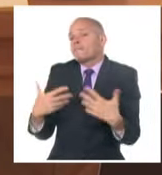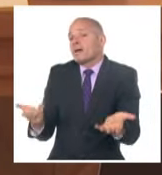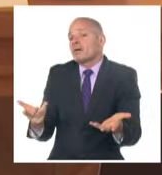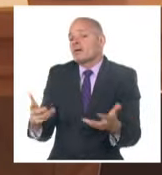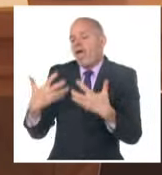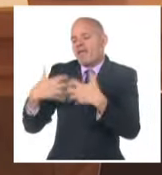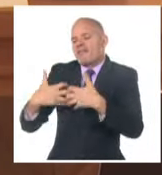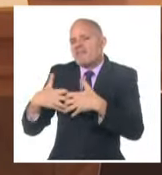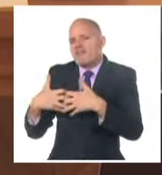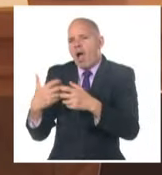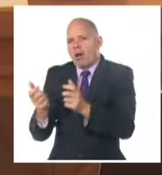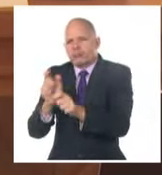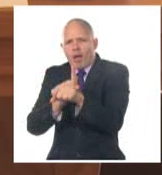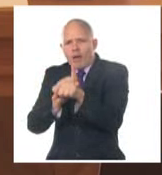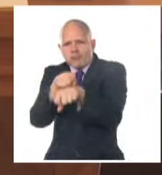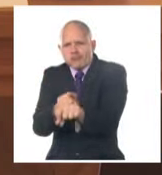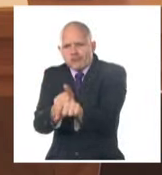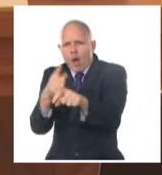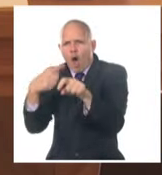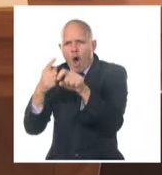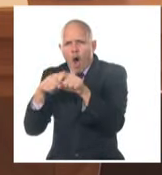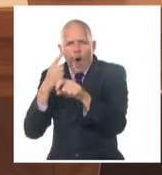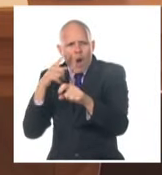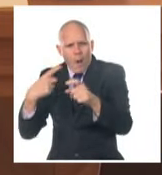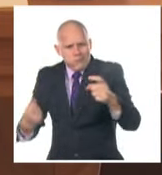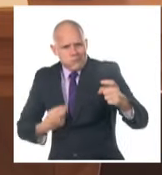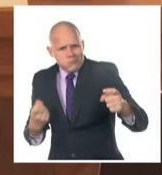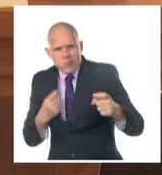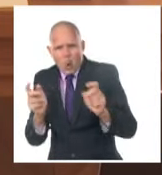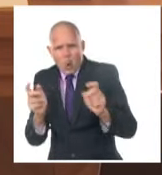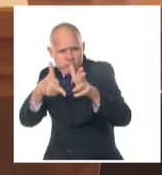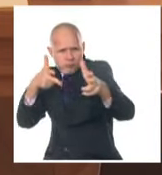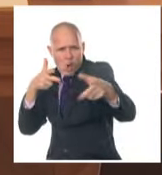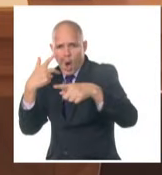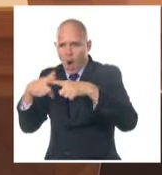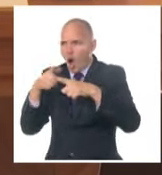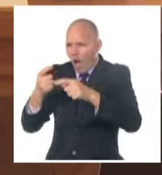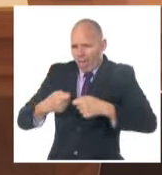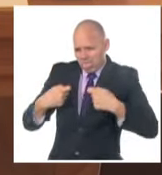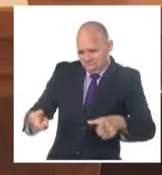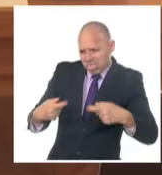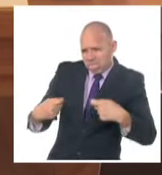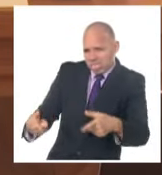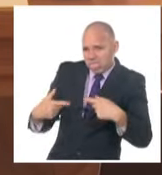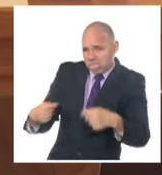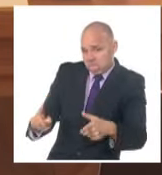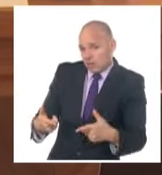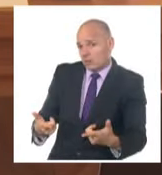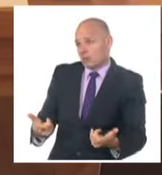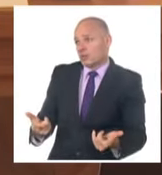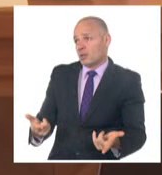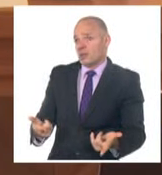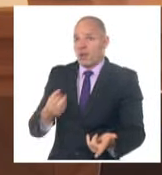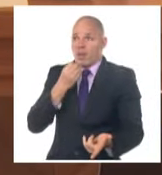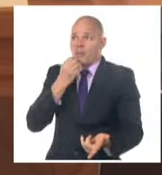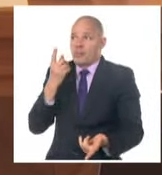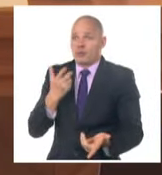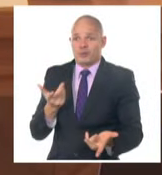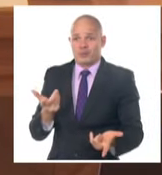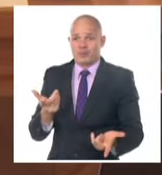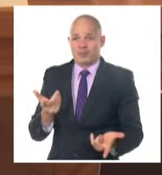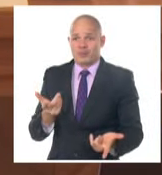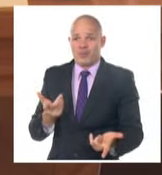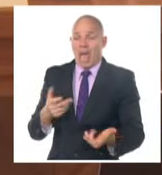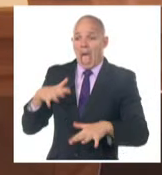la supervivencia de la especie humana y nuestros países, los que menos contribuyen a